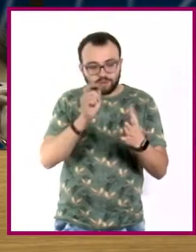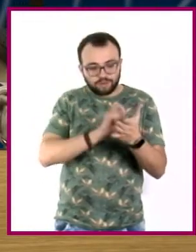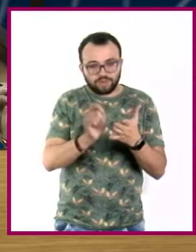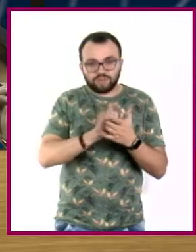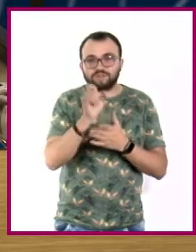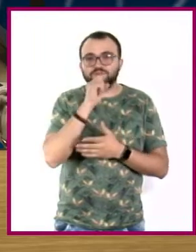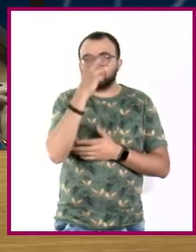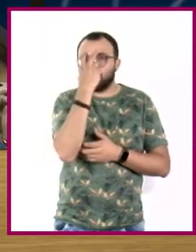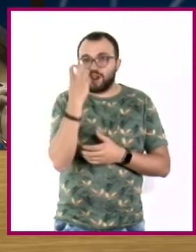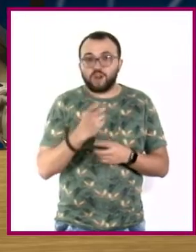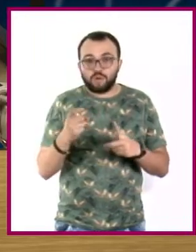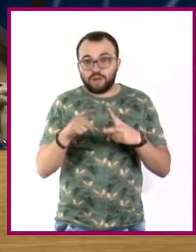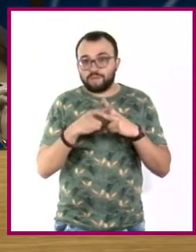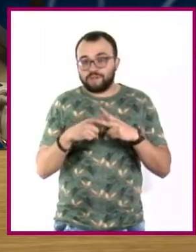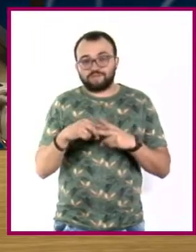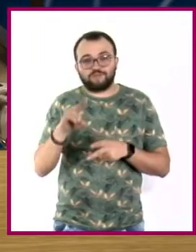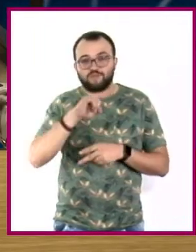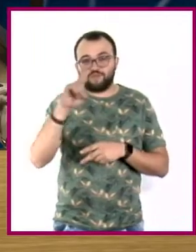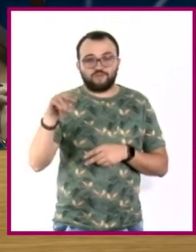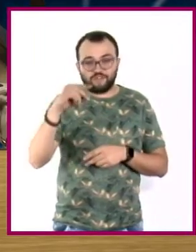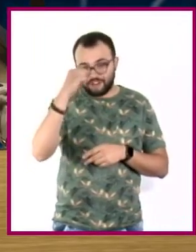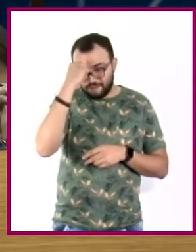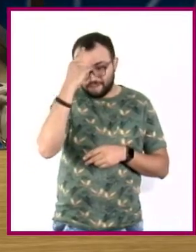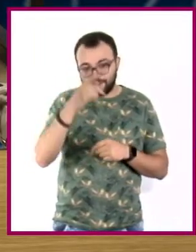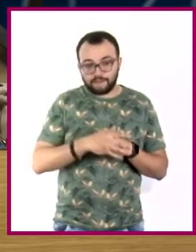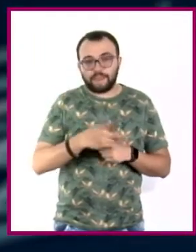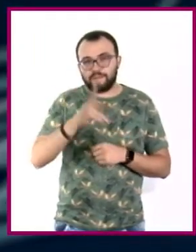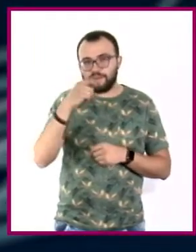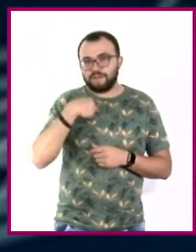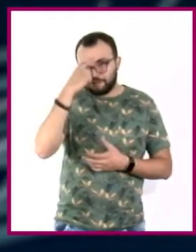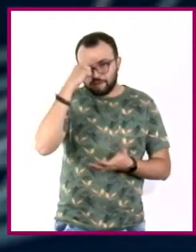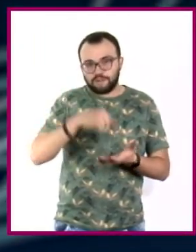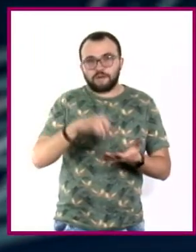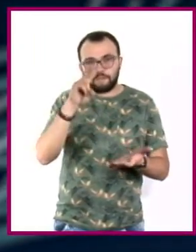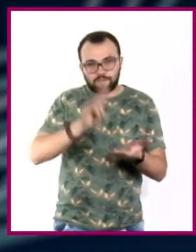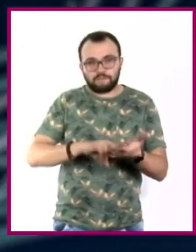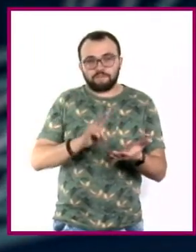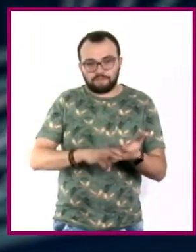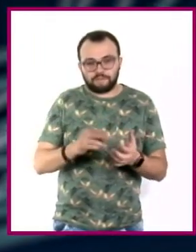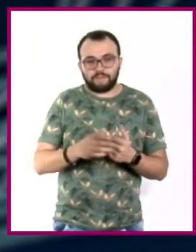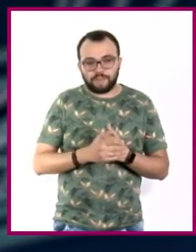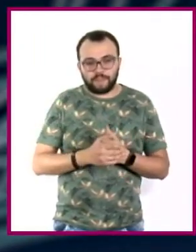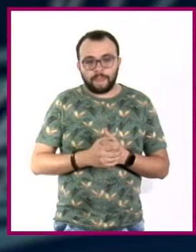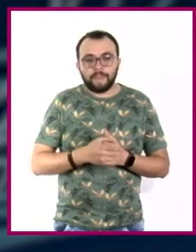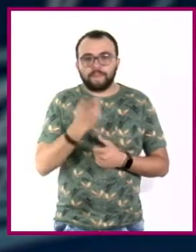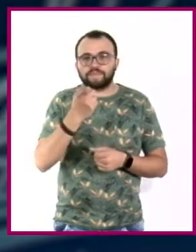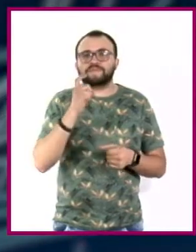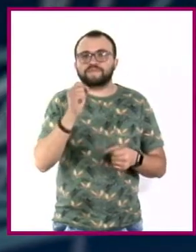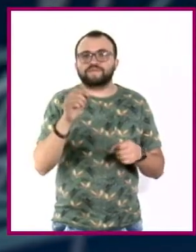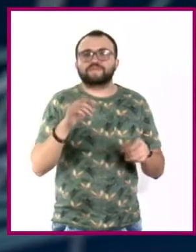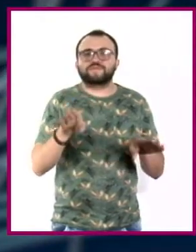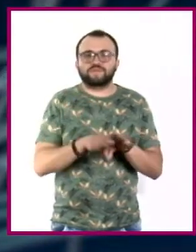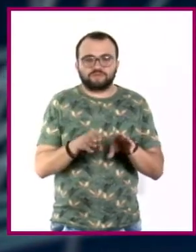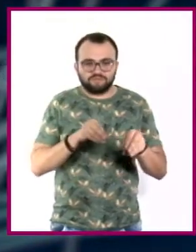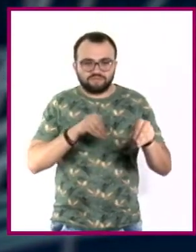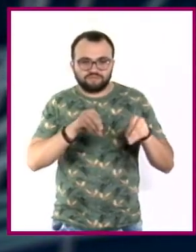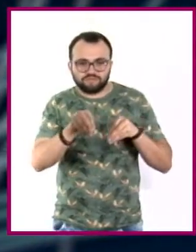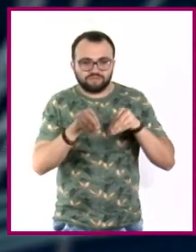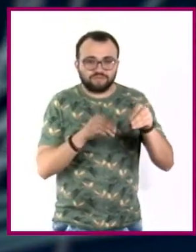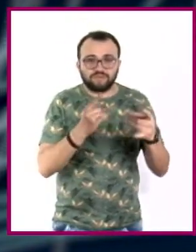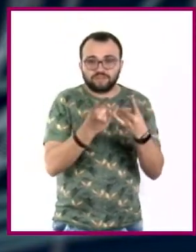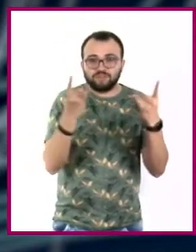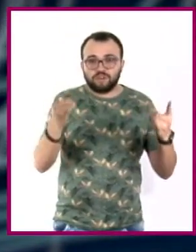lenguaje matemático nunca es fácil, pero creo que vale la pena. Supongo que conocer los factores que han moldeado la historia nos